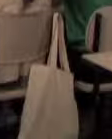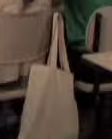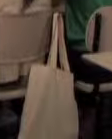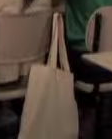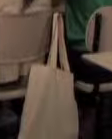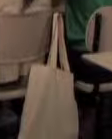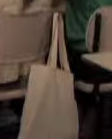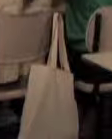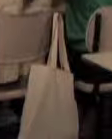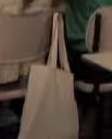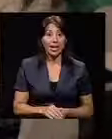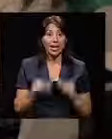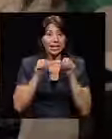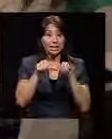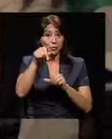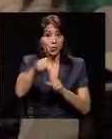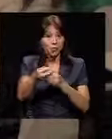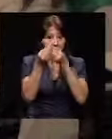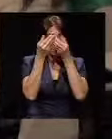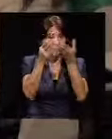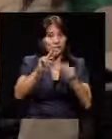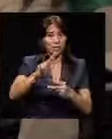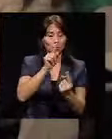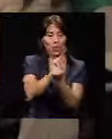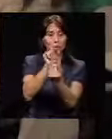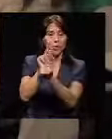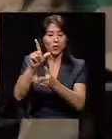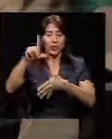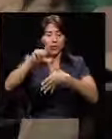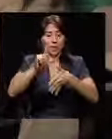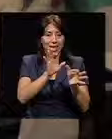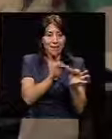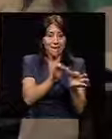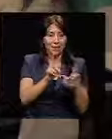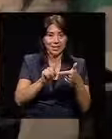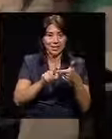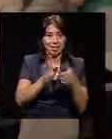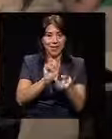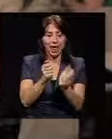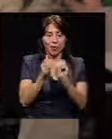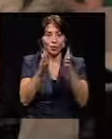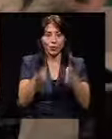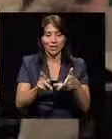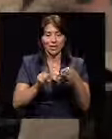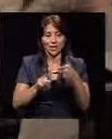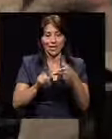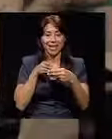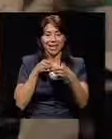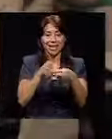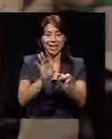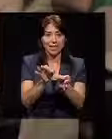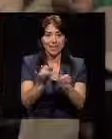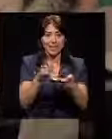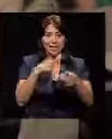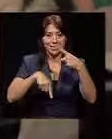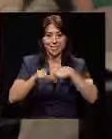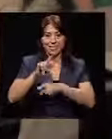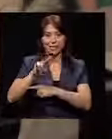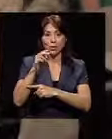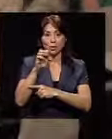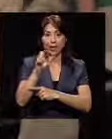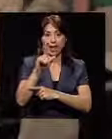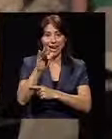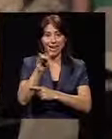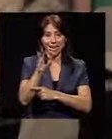Seguimos llevándole los detalles del segundo encuentro latinoamericano de intérpretes, traductores y guías intérpretes de señas, el segundo de la TILS. Hoy es el segundo día